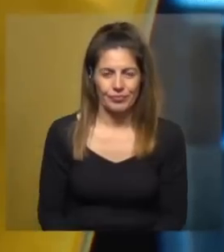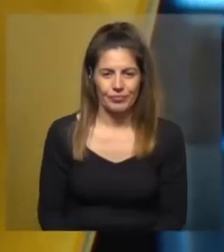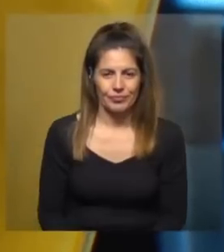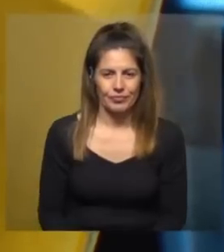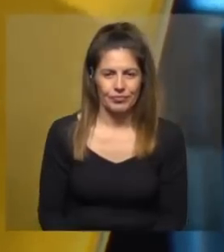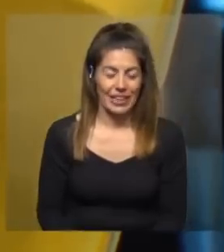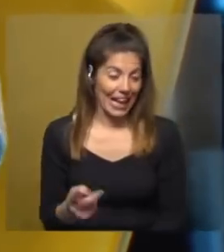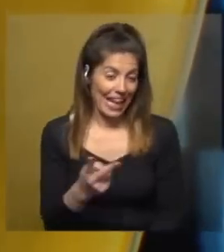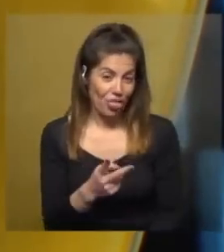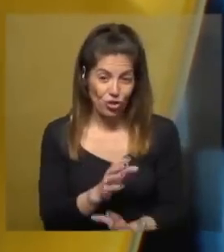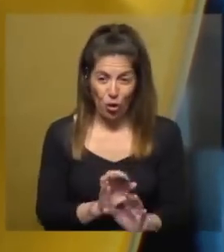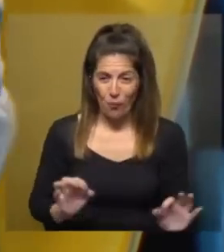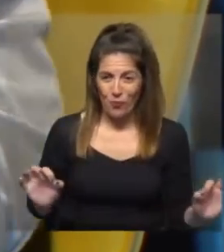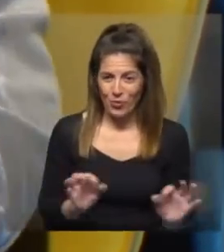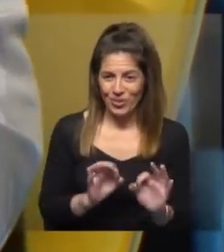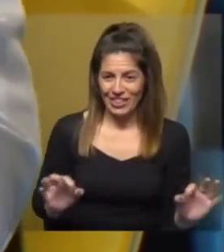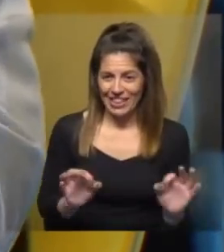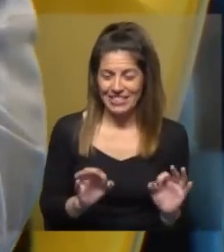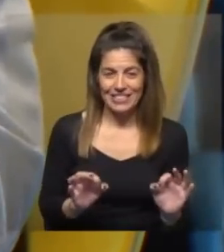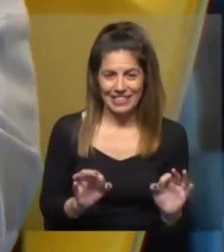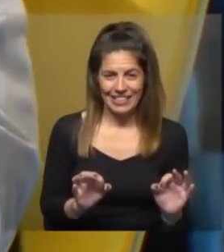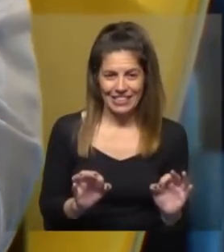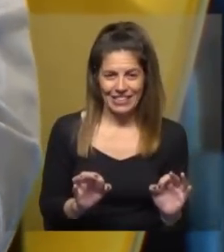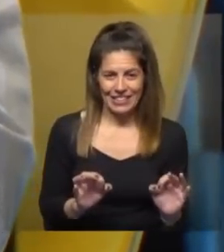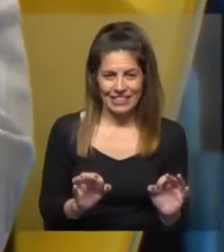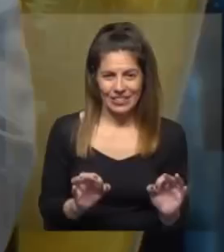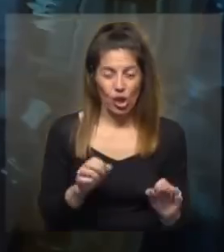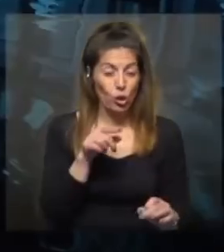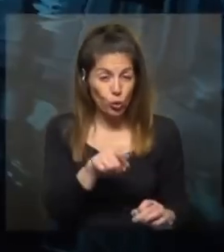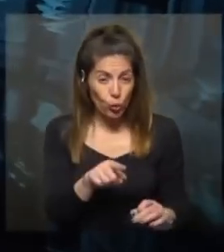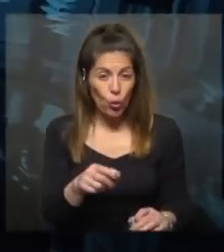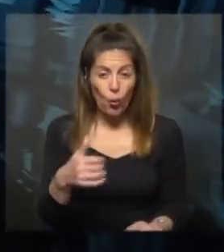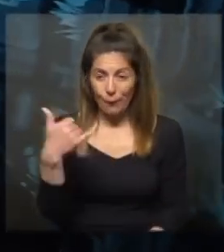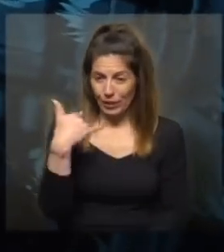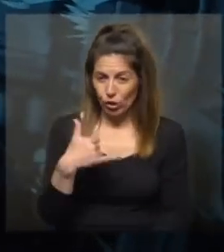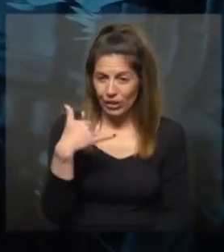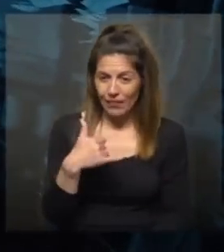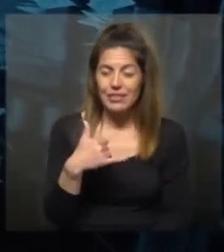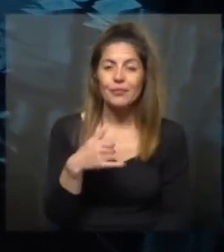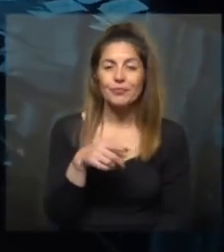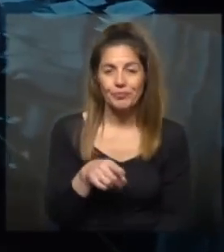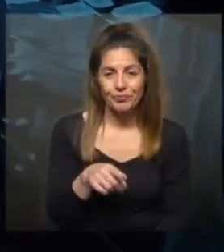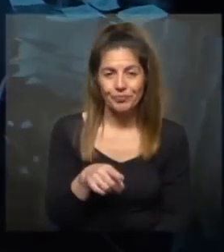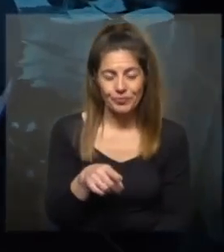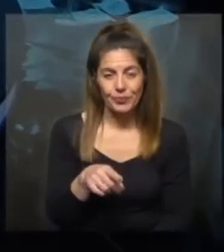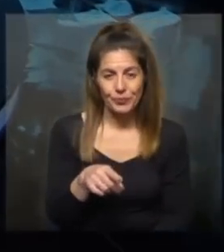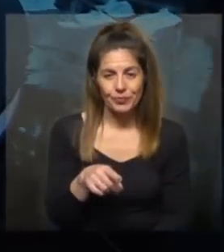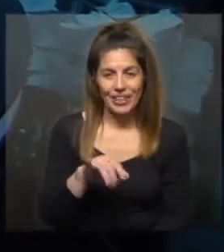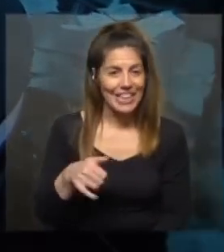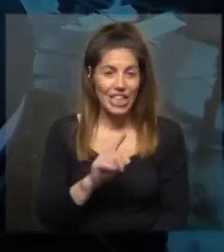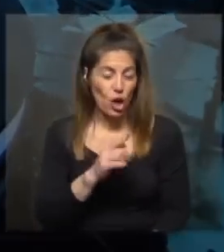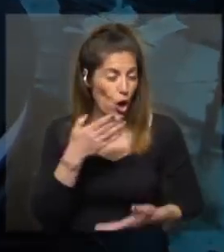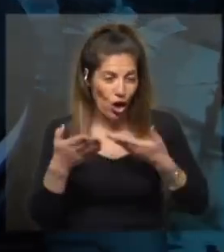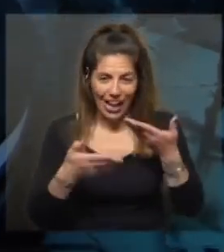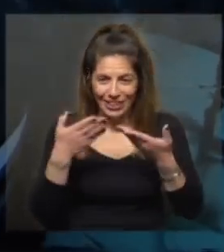Las dos son músicas y este Bueno tú ahora me decías que que estás que ya no